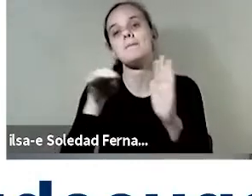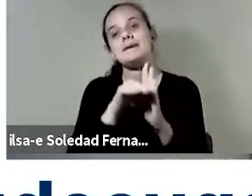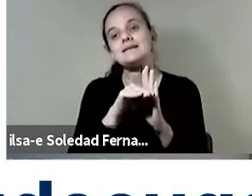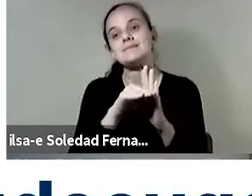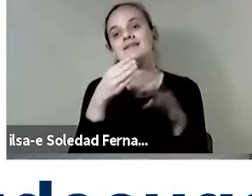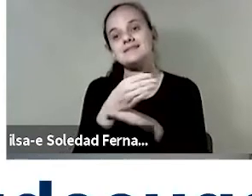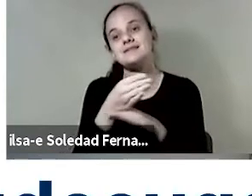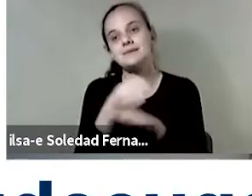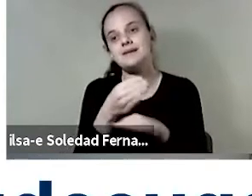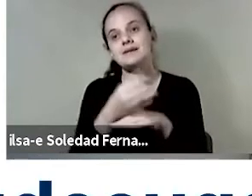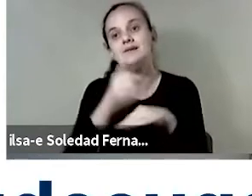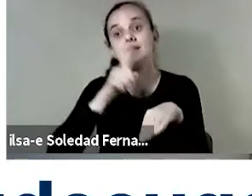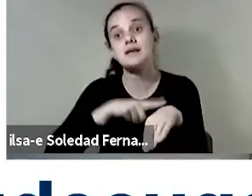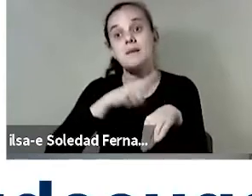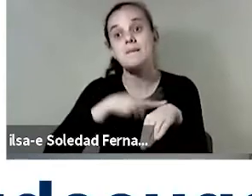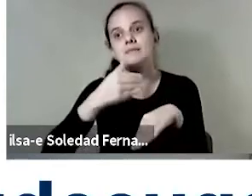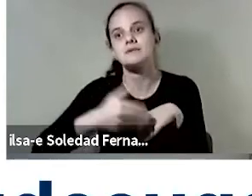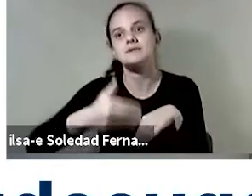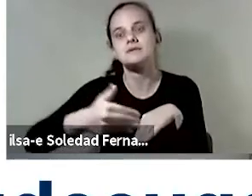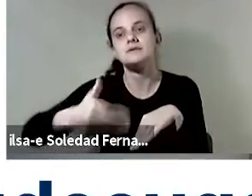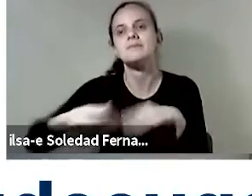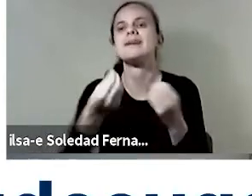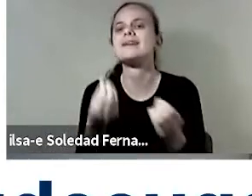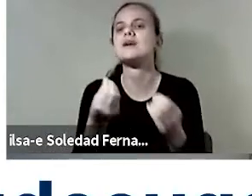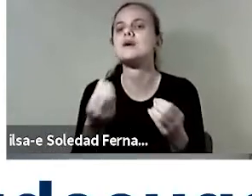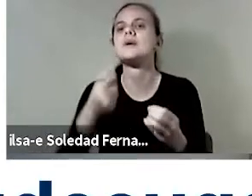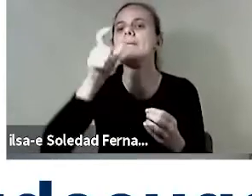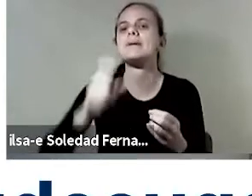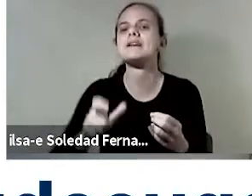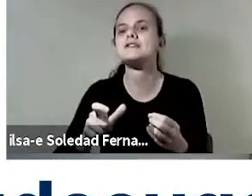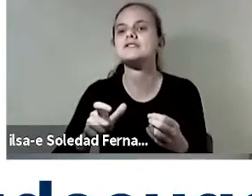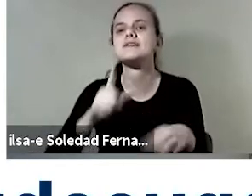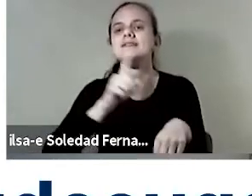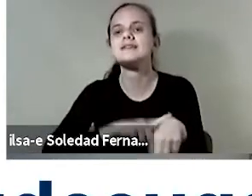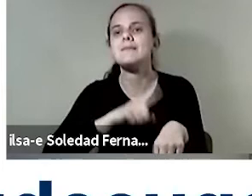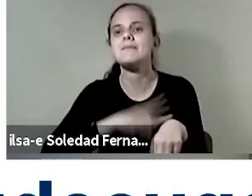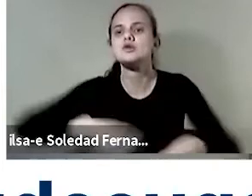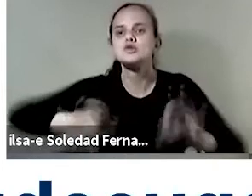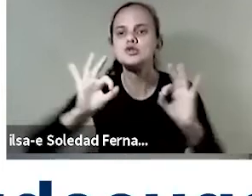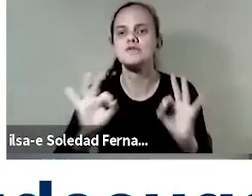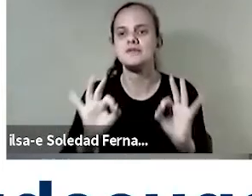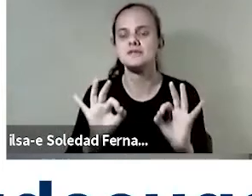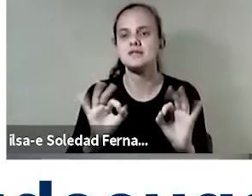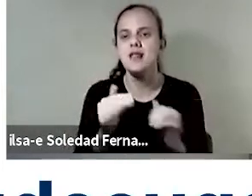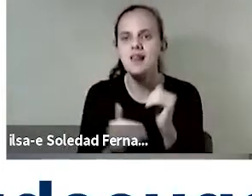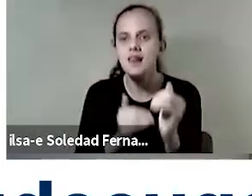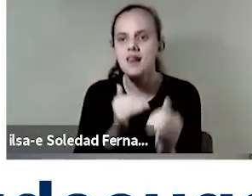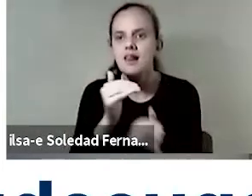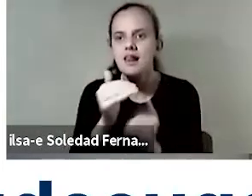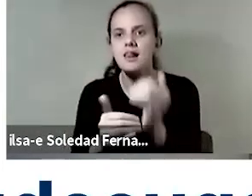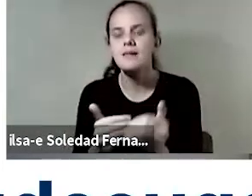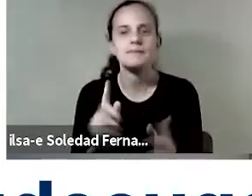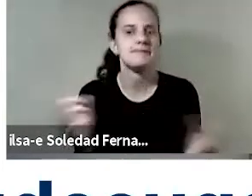y te desespera. Y ese es uno de los principios de accesibilidad que están dentro del principio de operabilidad. O sea, para que una persona pueda